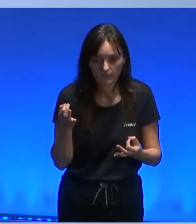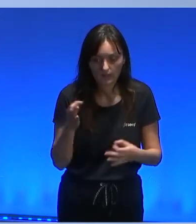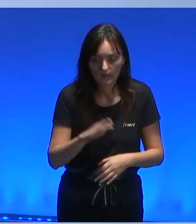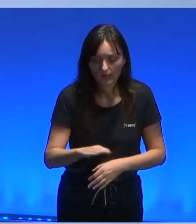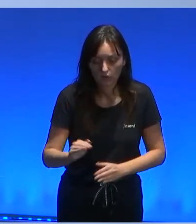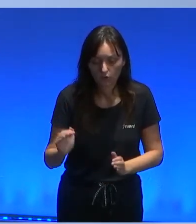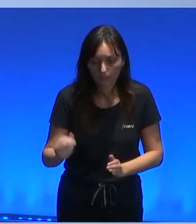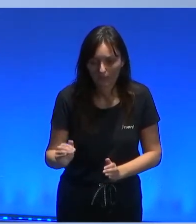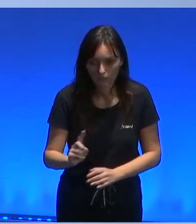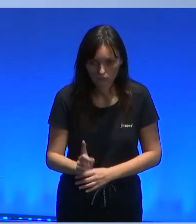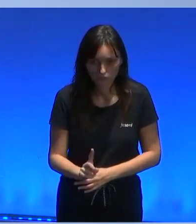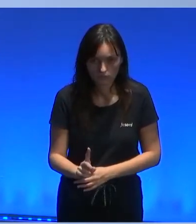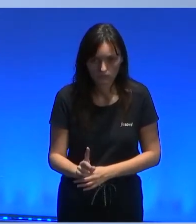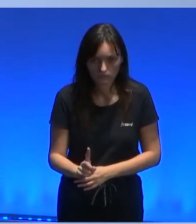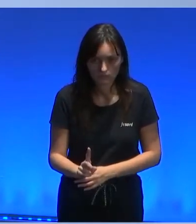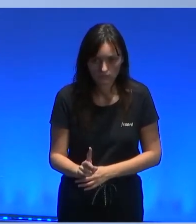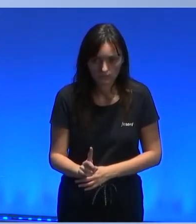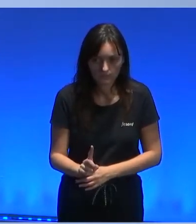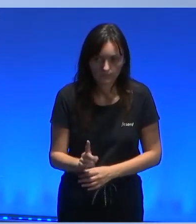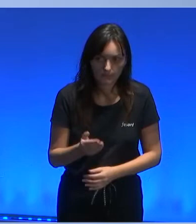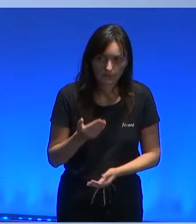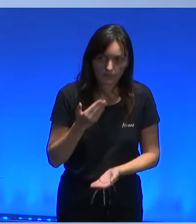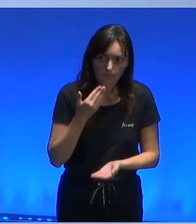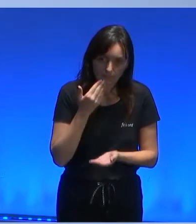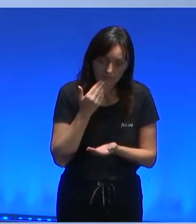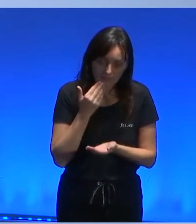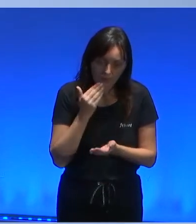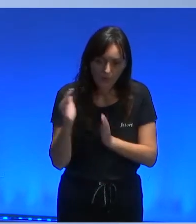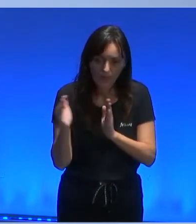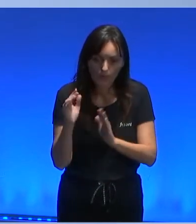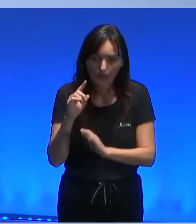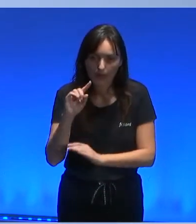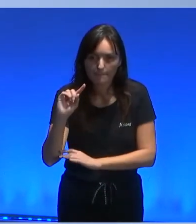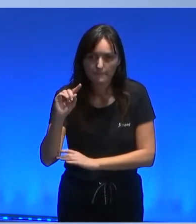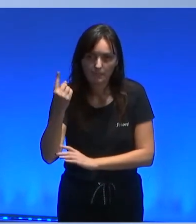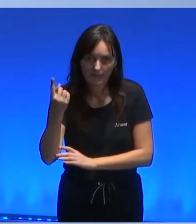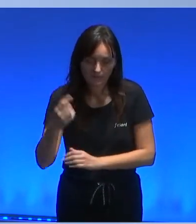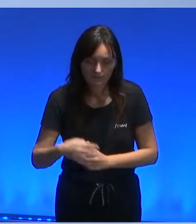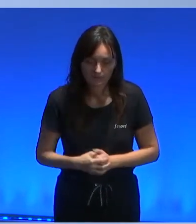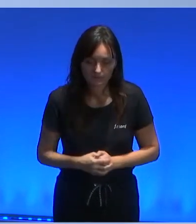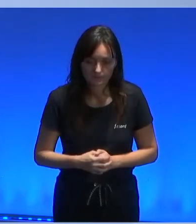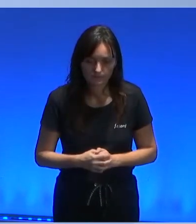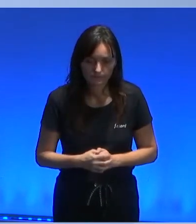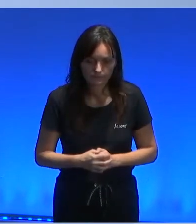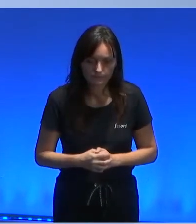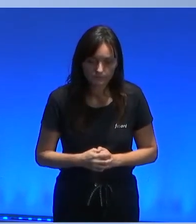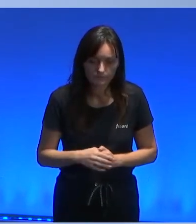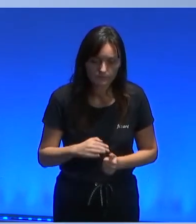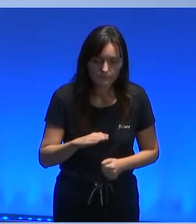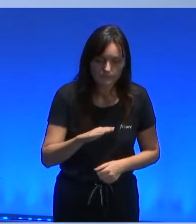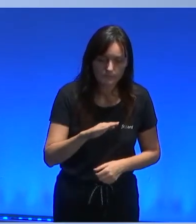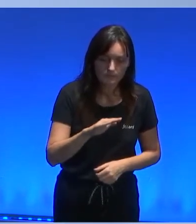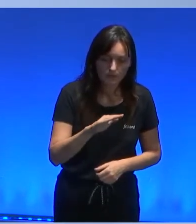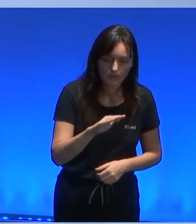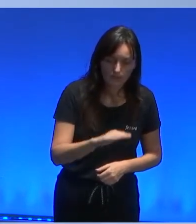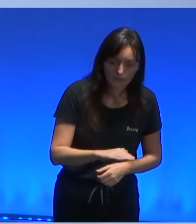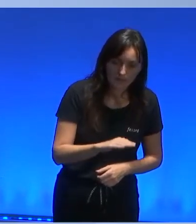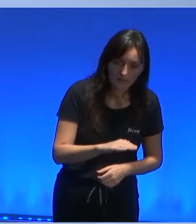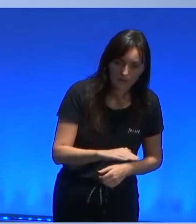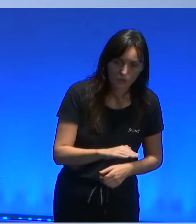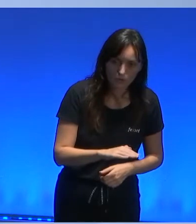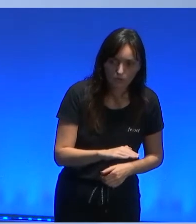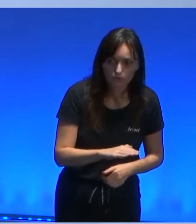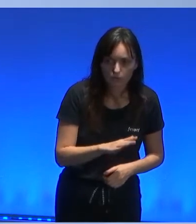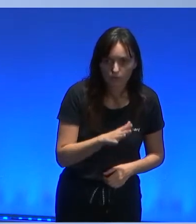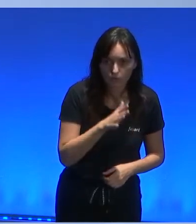pequeños, por lo cual sugerimos que sean de primaria. Y pequeños porque, por lo que decía